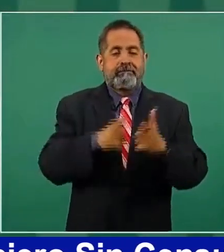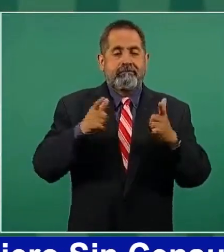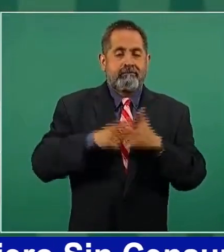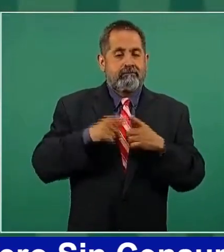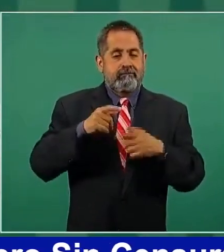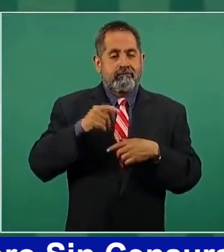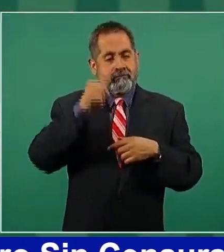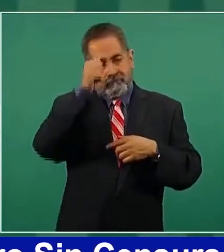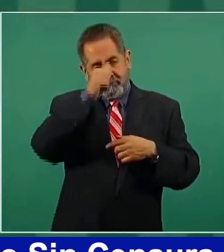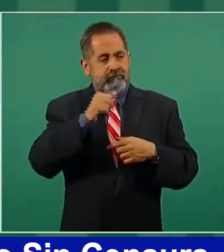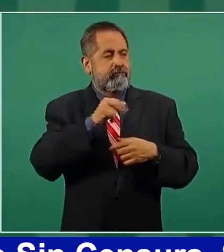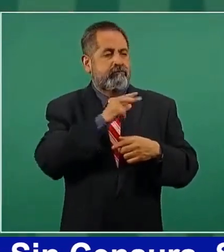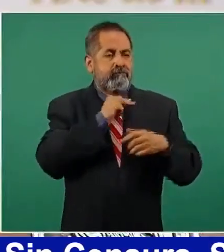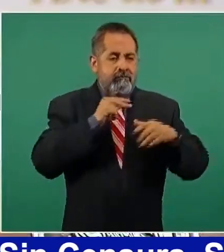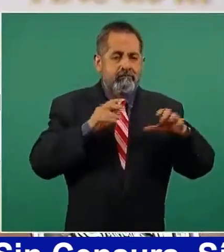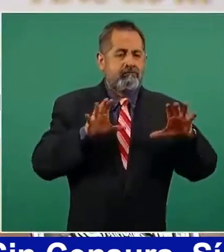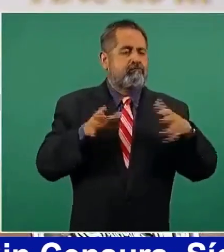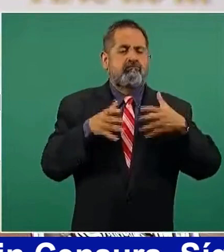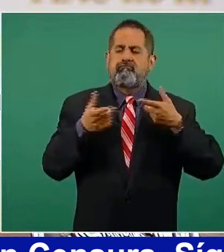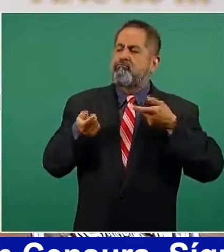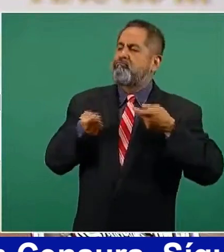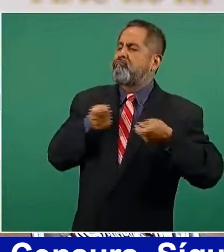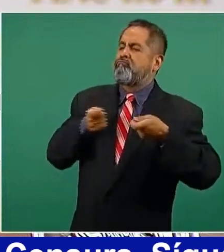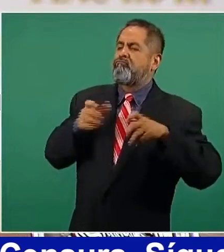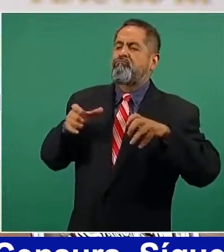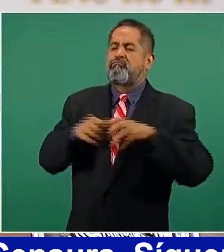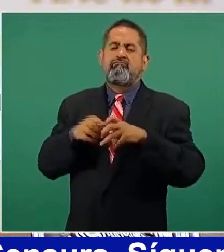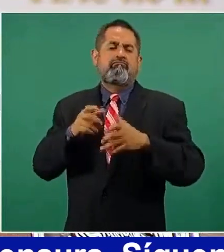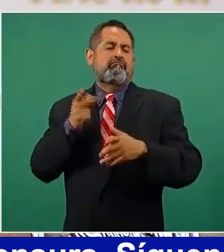poder económico, poder político,